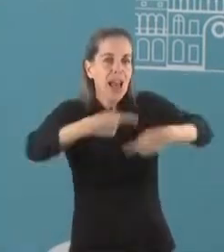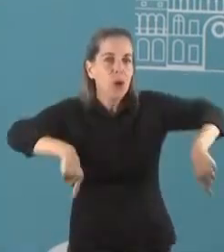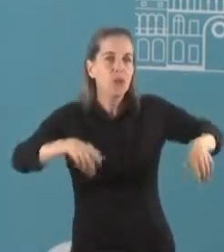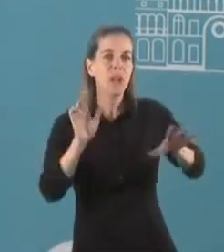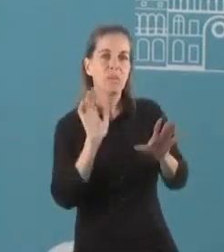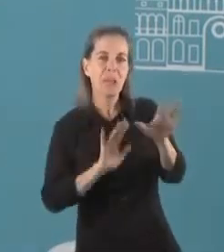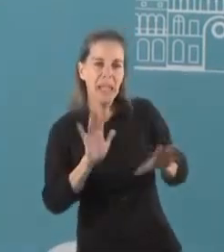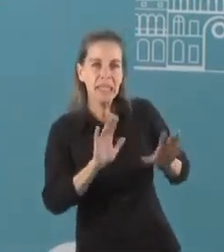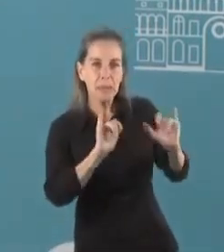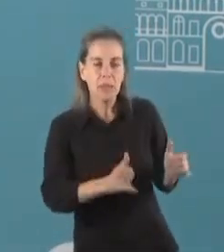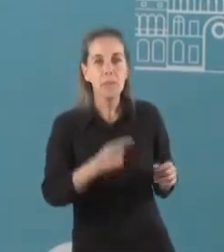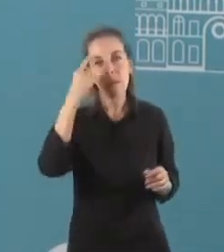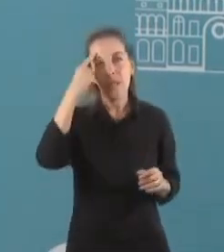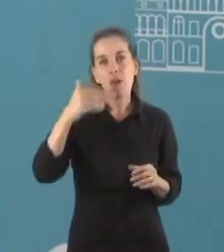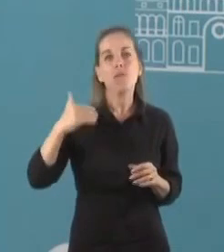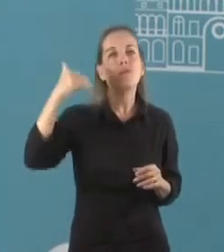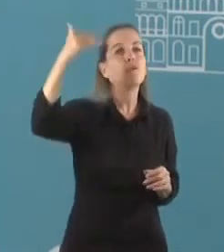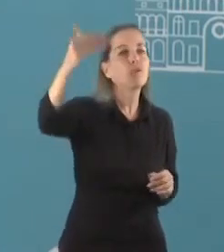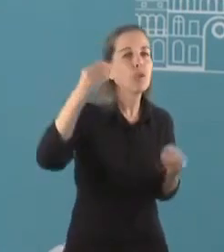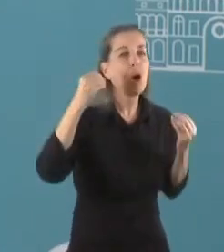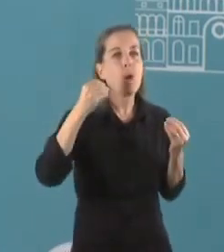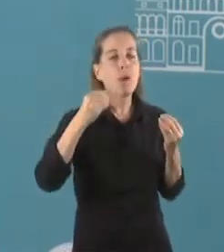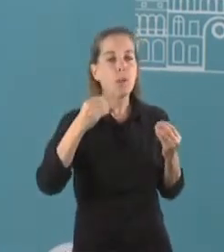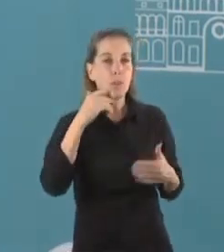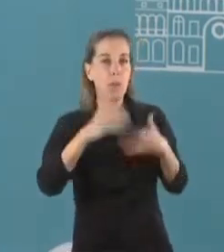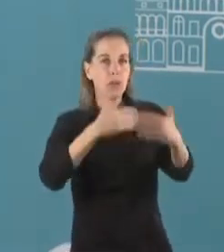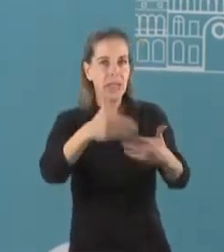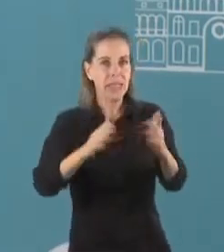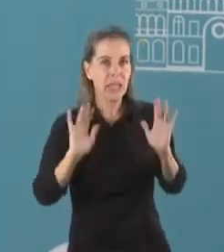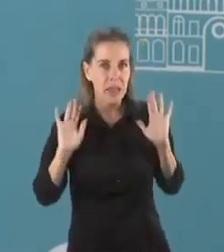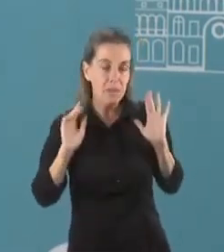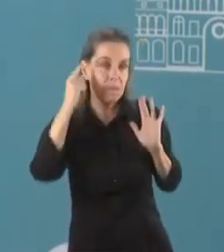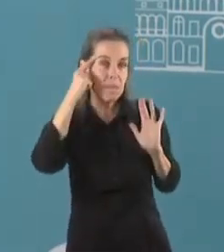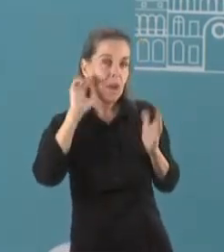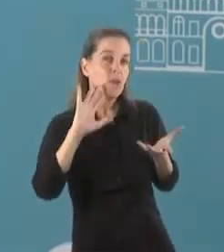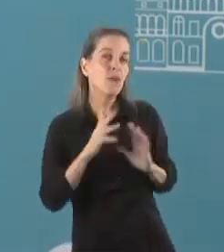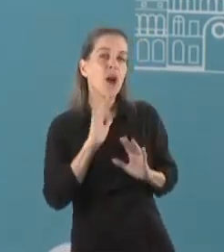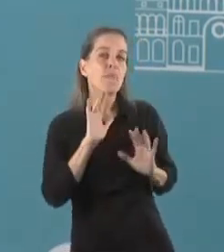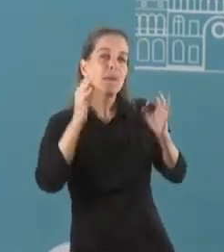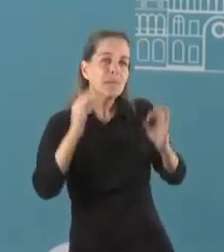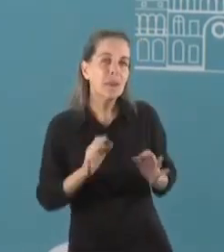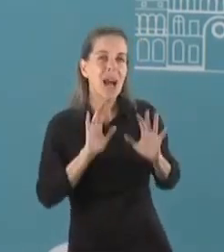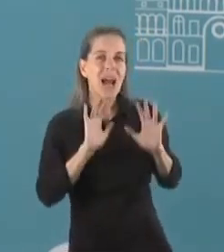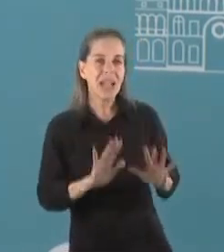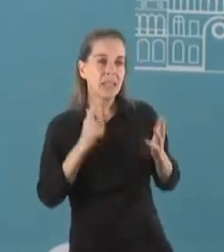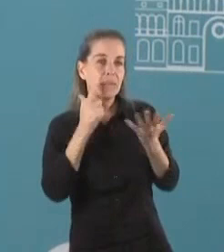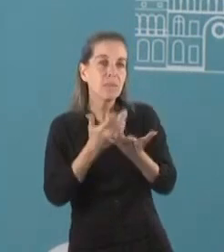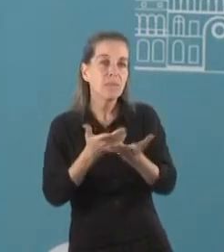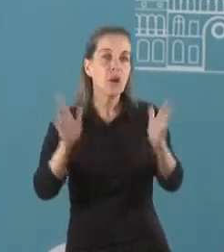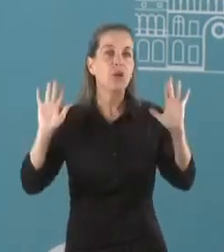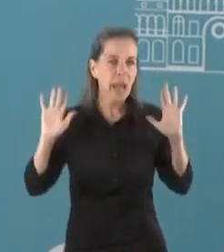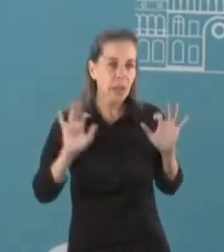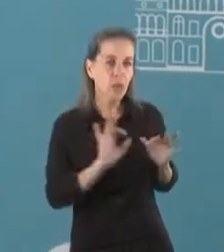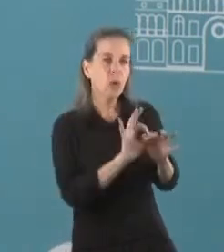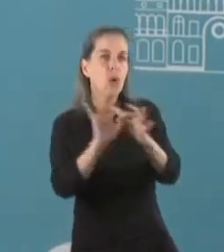también de cara al futuro hacia dónde vamos, y entendemos que esta es la manera de hacerlo, mostrándonos por supuesto unidos